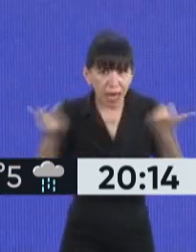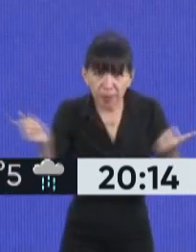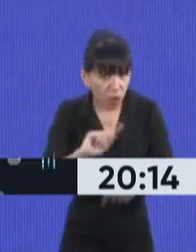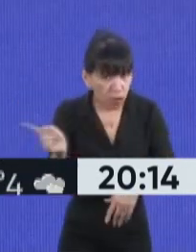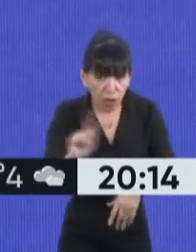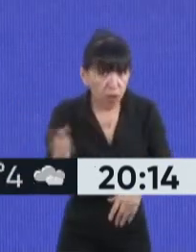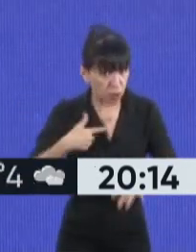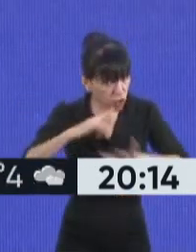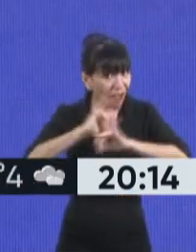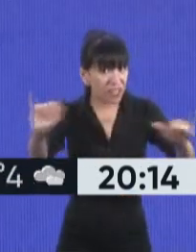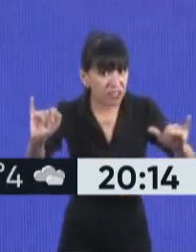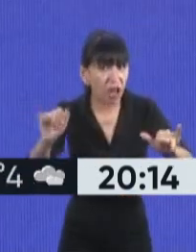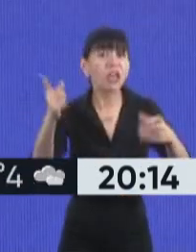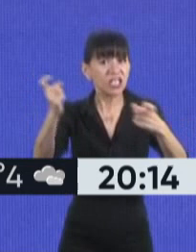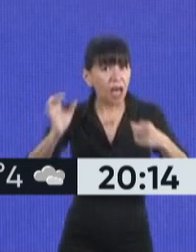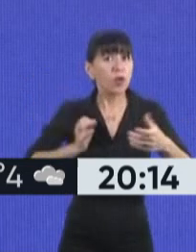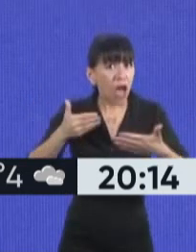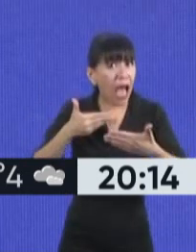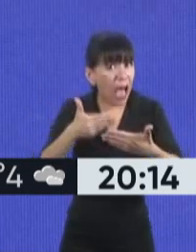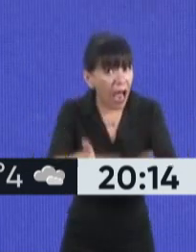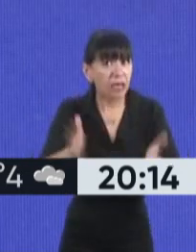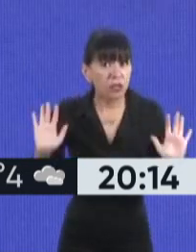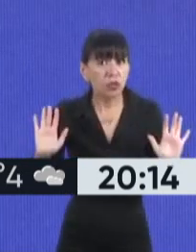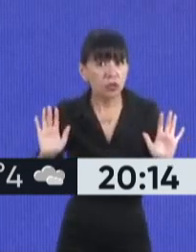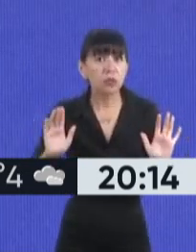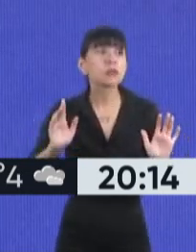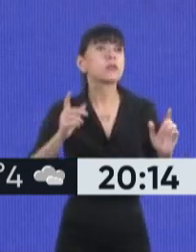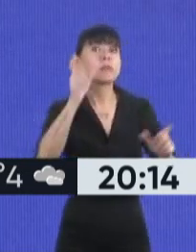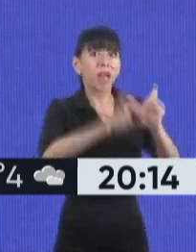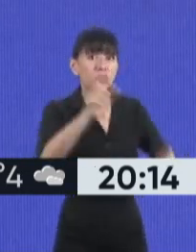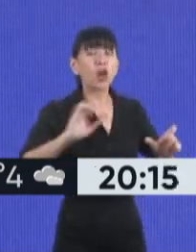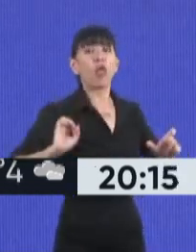años. Y los empresarios tienen que hacer su parte, ¿eh?